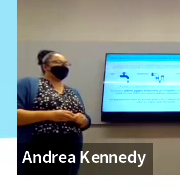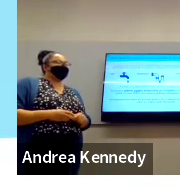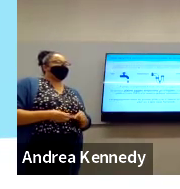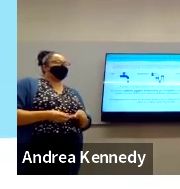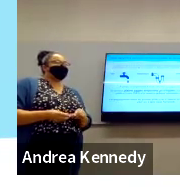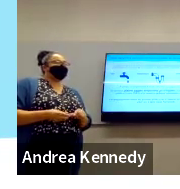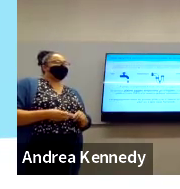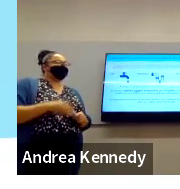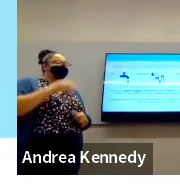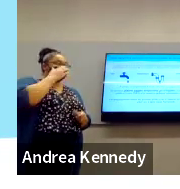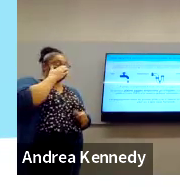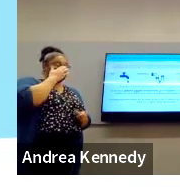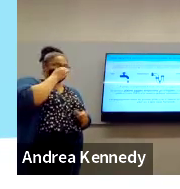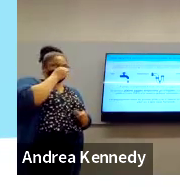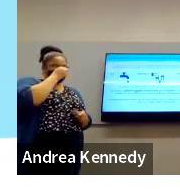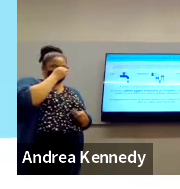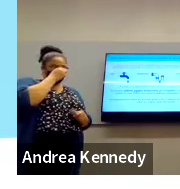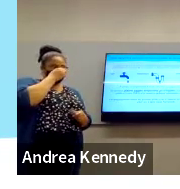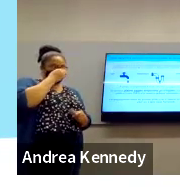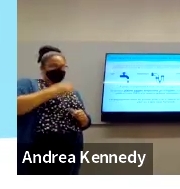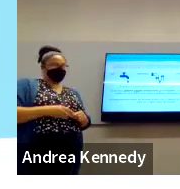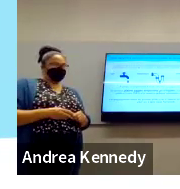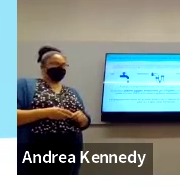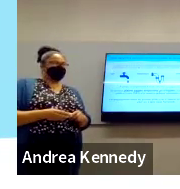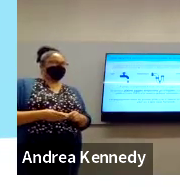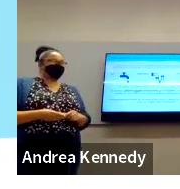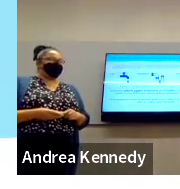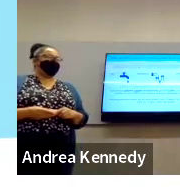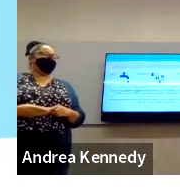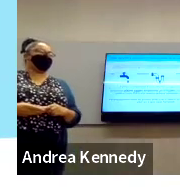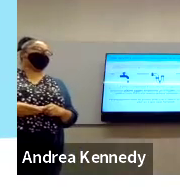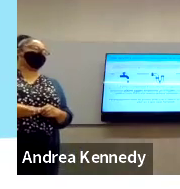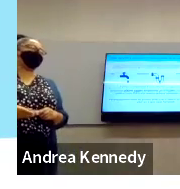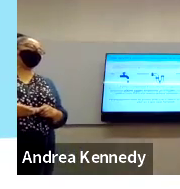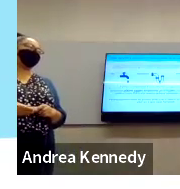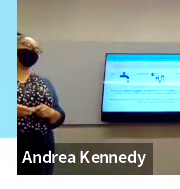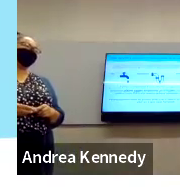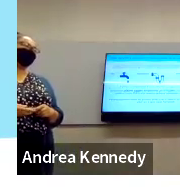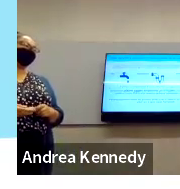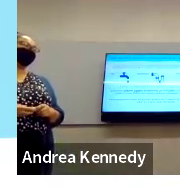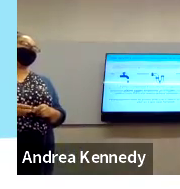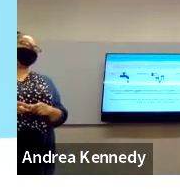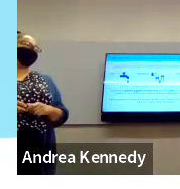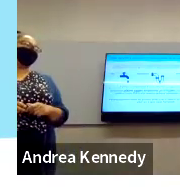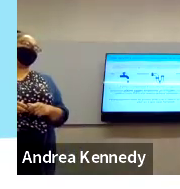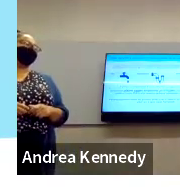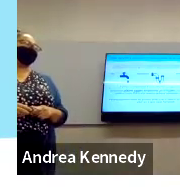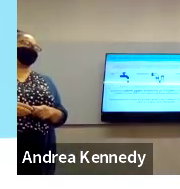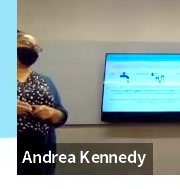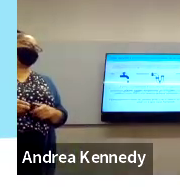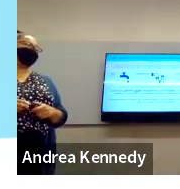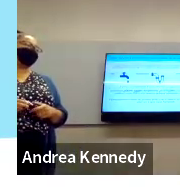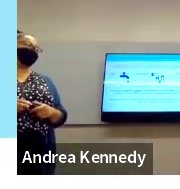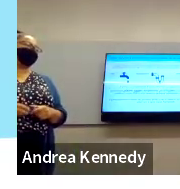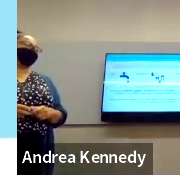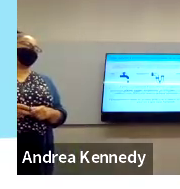Puede ser que caiga en que su rentas baje, dependiendo en el número, la cantidad que sacamos